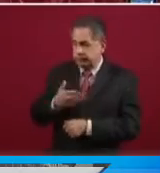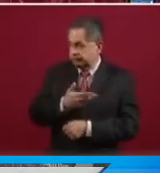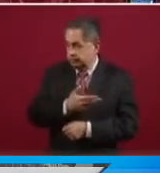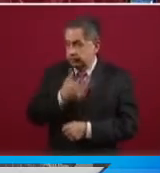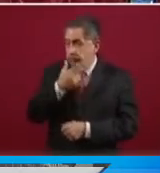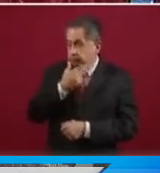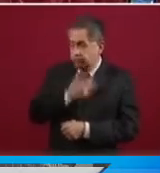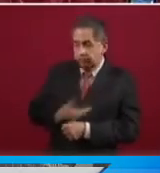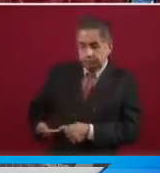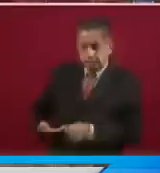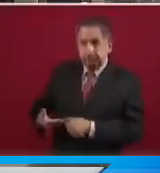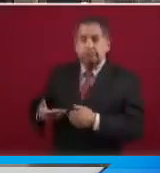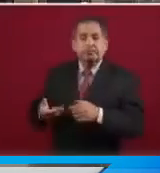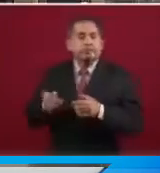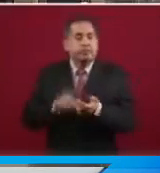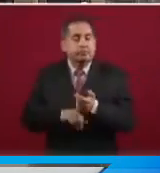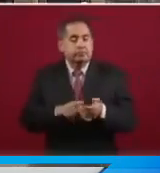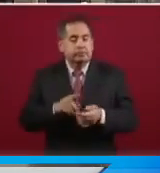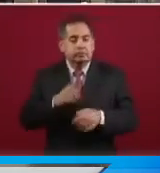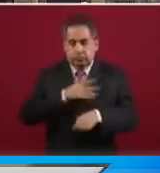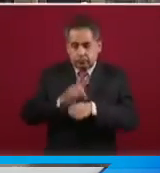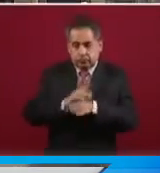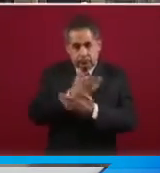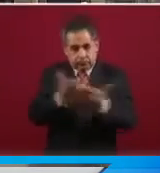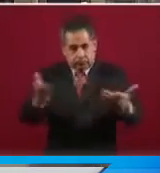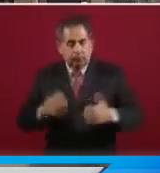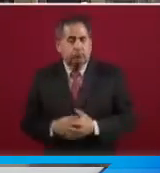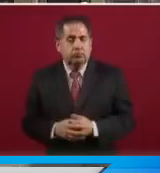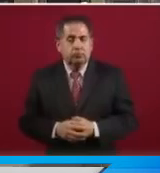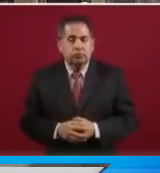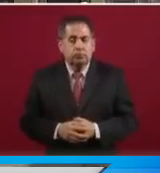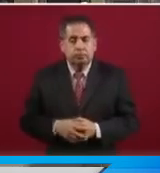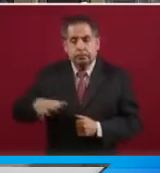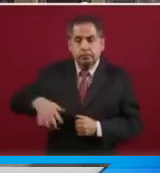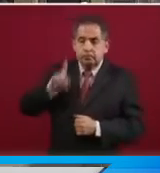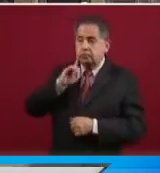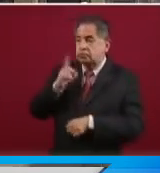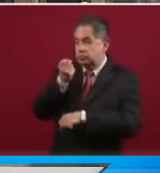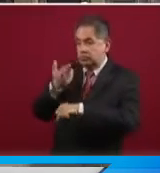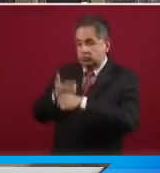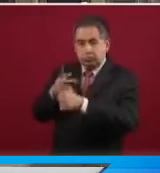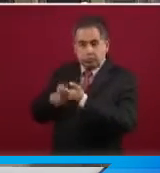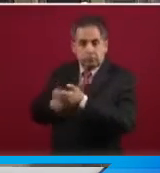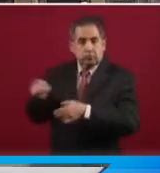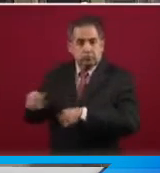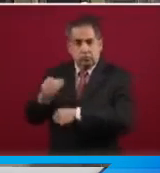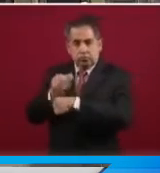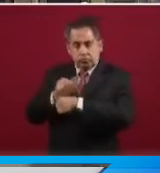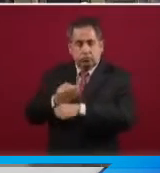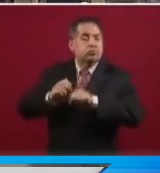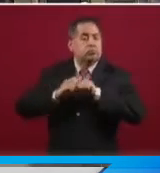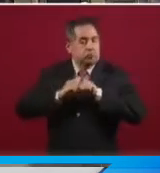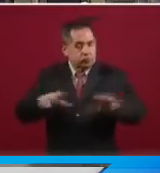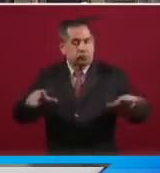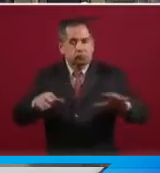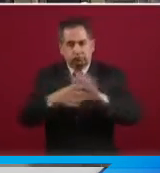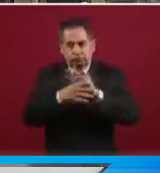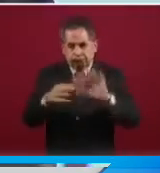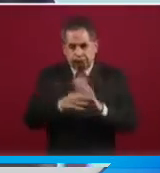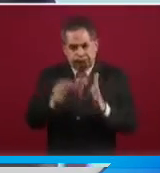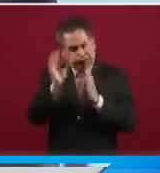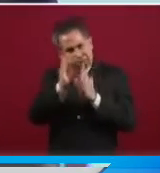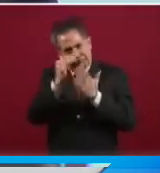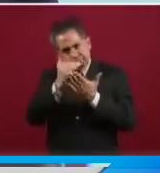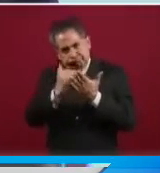Desaparecidos. La Guardia Nacional es una institución que tiene una aceptación por la población de más del 70.9%. No hay ninguna otra